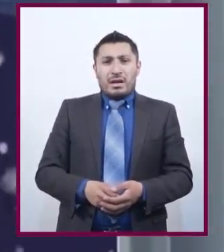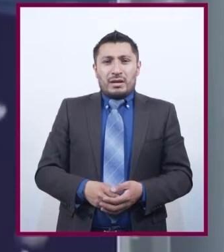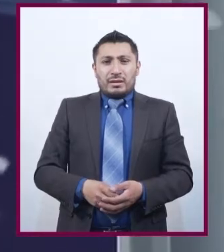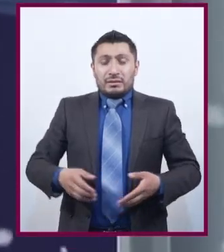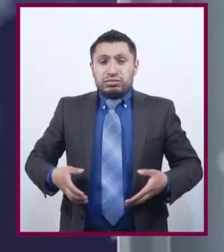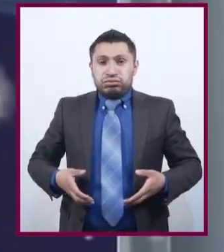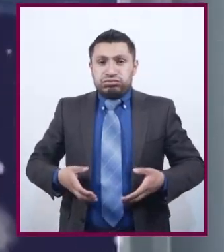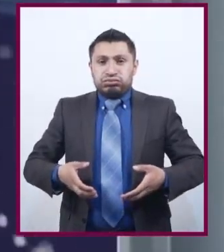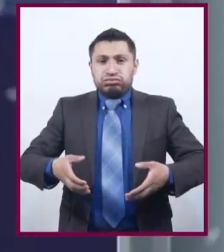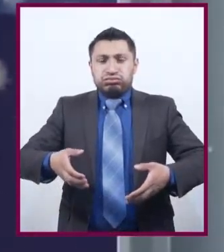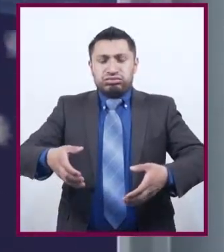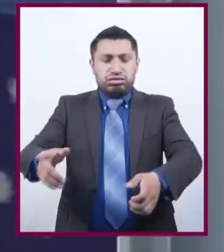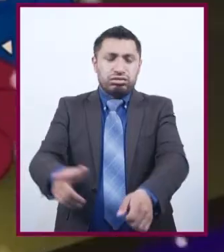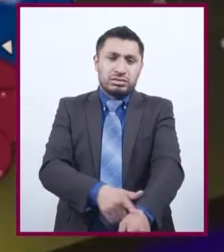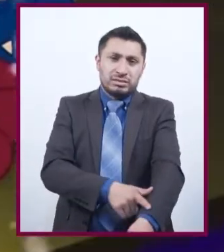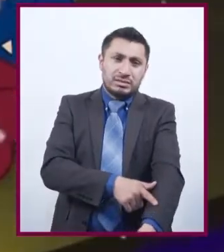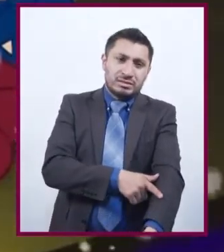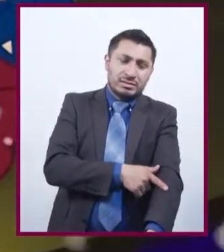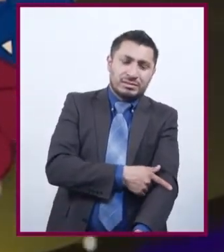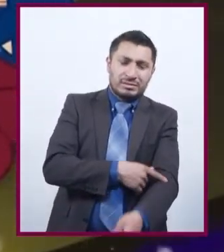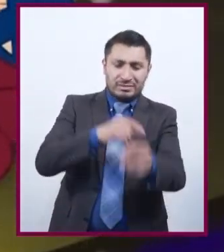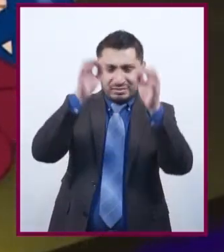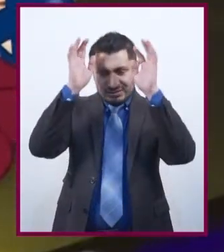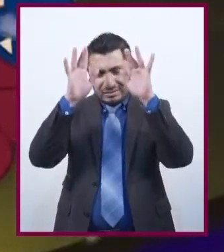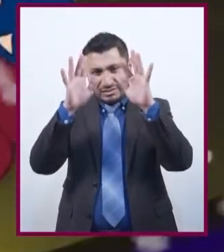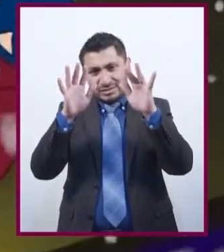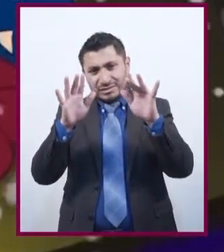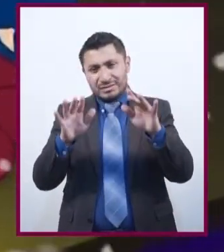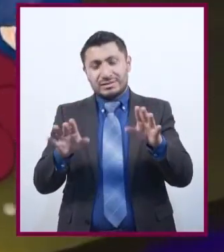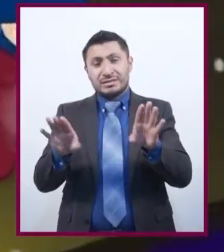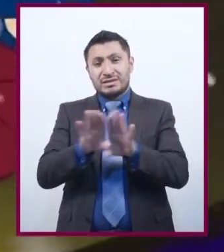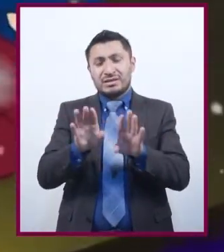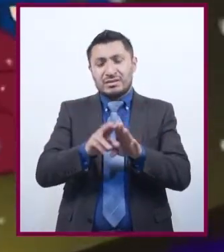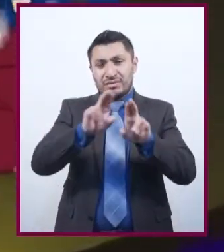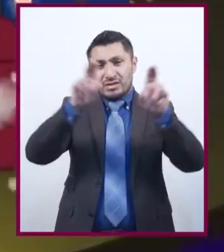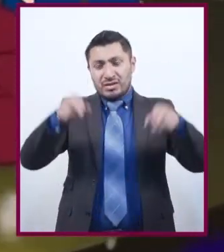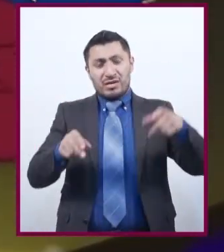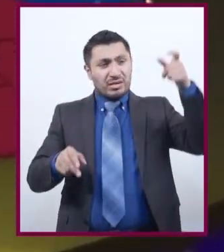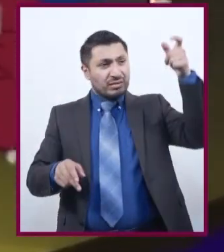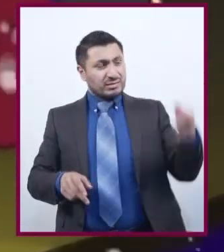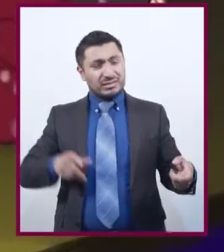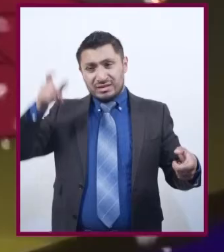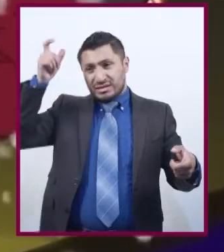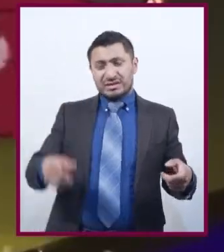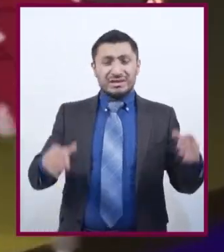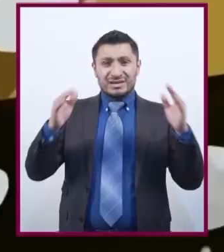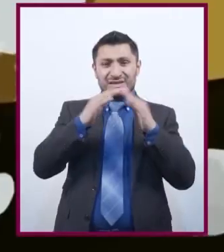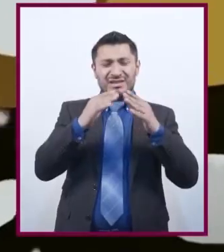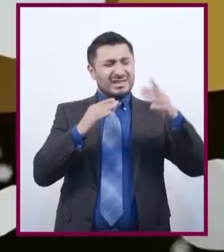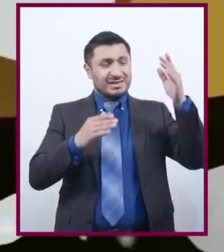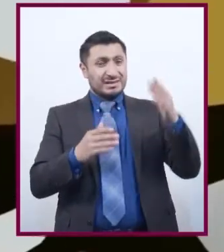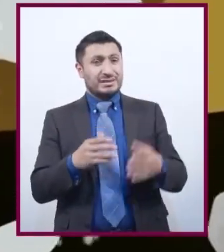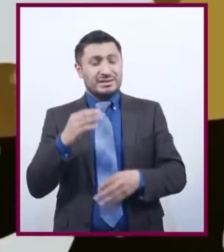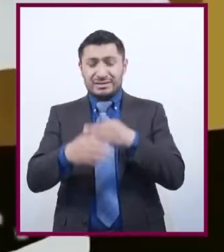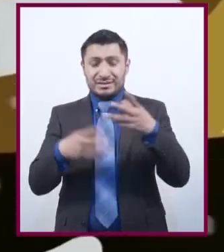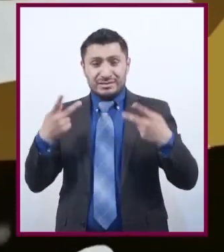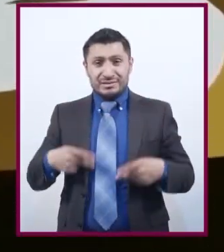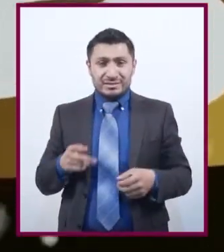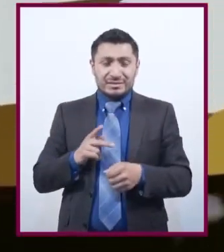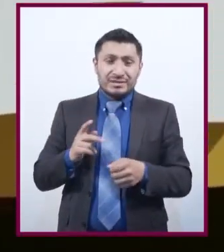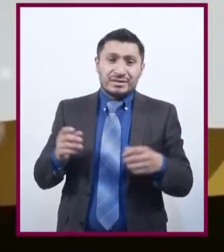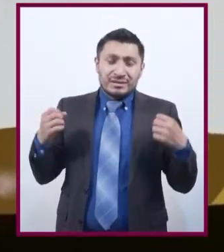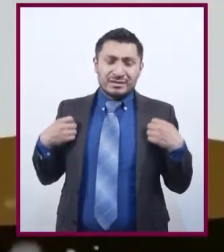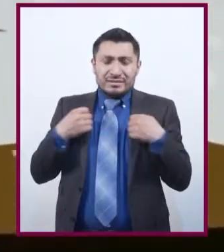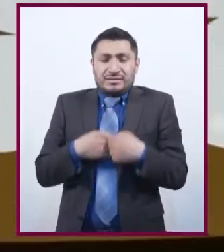largos carámbanos semejantes a puñales de cristal pendían de los tejados de las casas todo el mundo se cubría